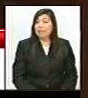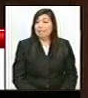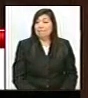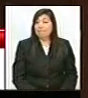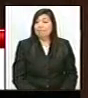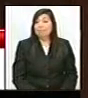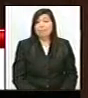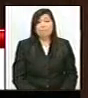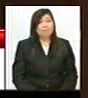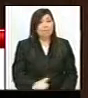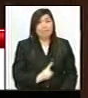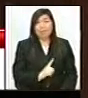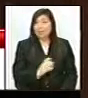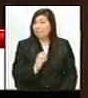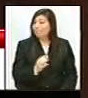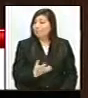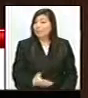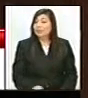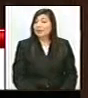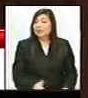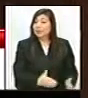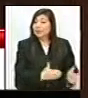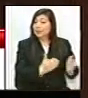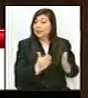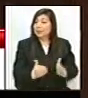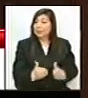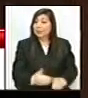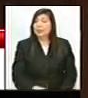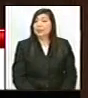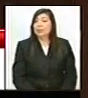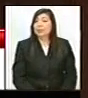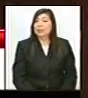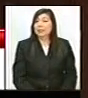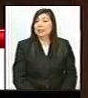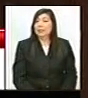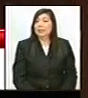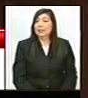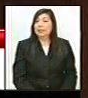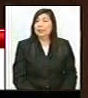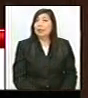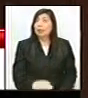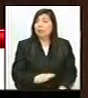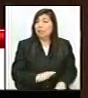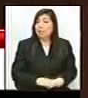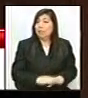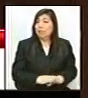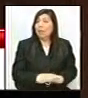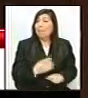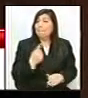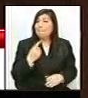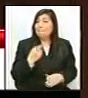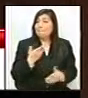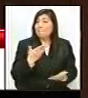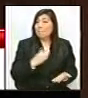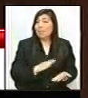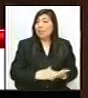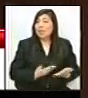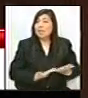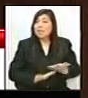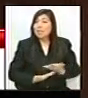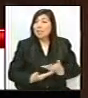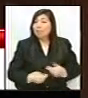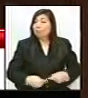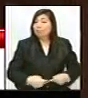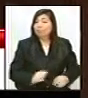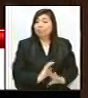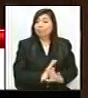Creemos que no. Voy a pasar al siguiente hecho. El siguiente hecho está relacionado con el delito de negociación